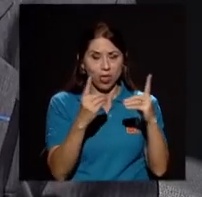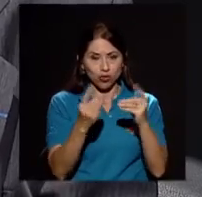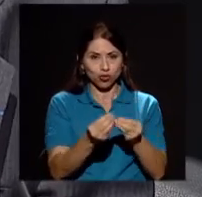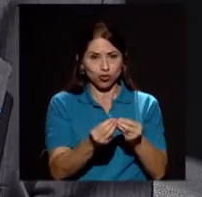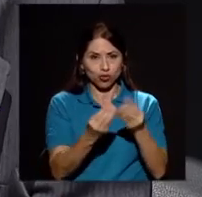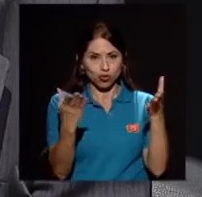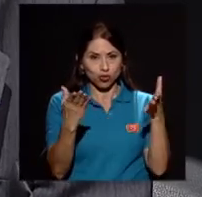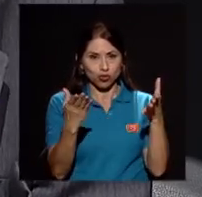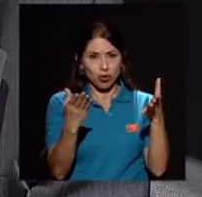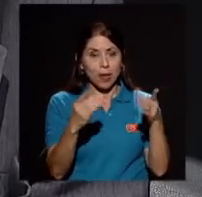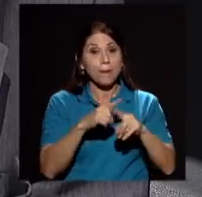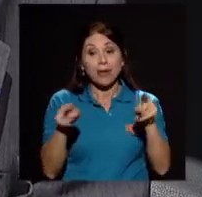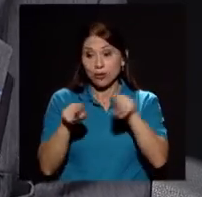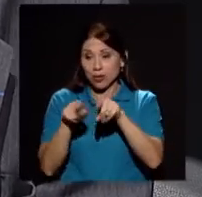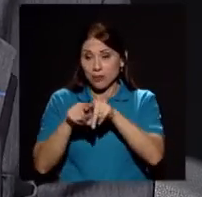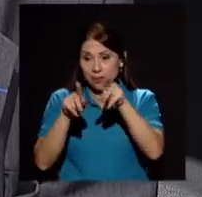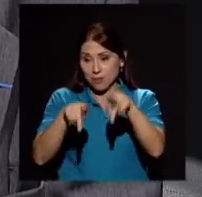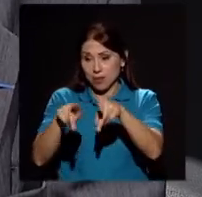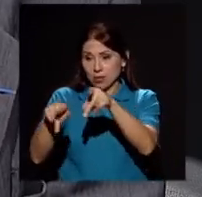civil